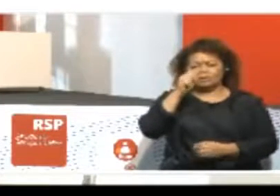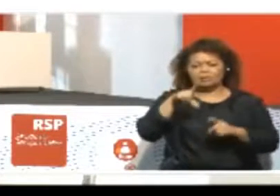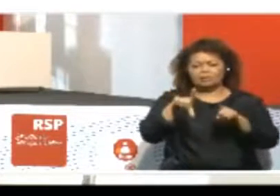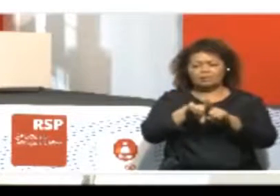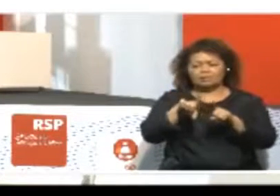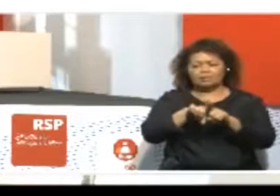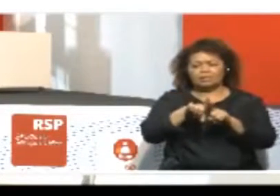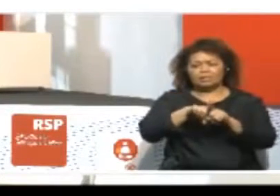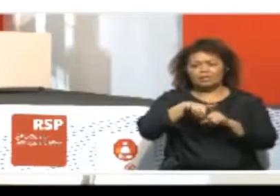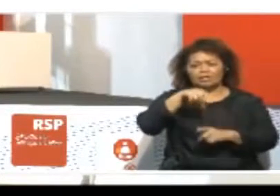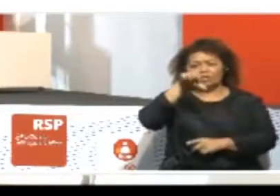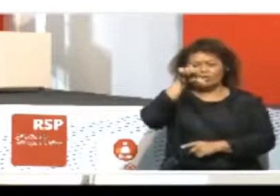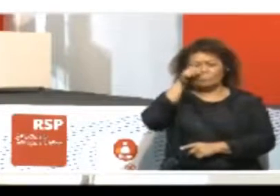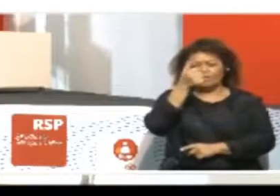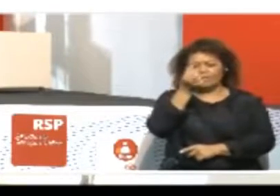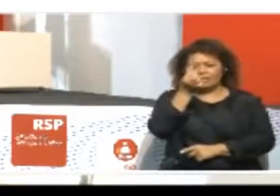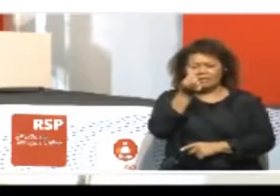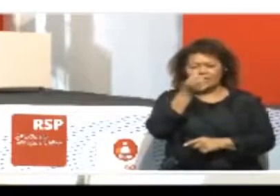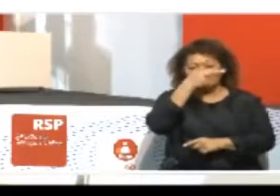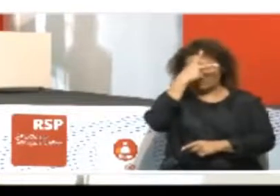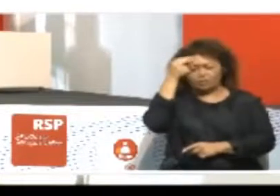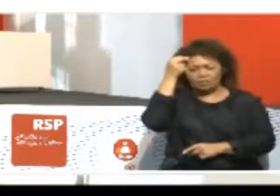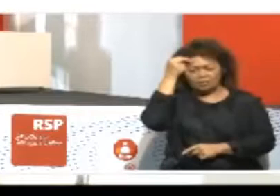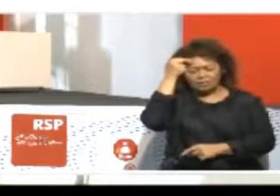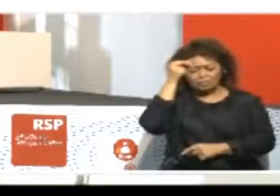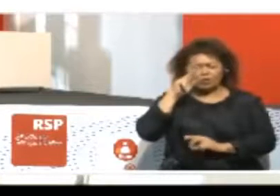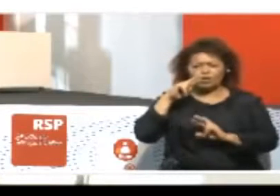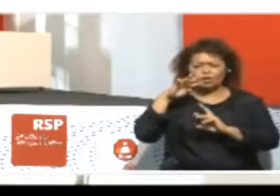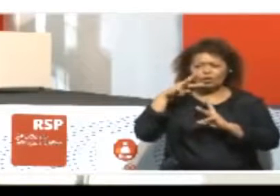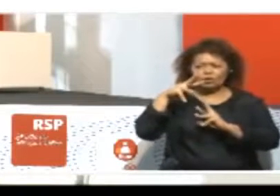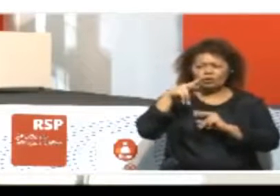La Ceiba, muy bonita por cierto,